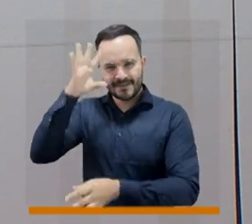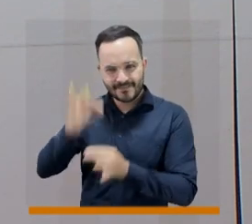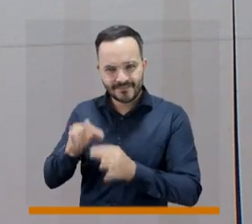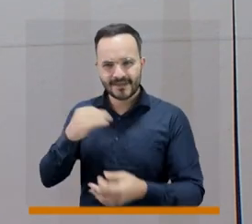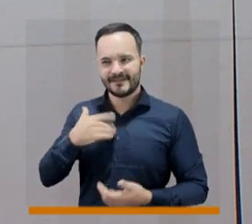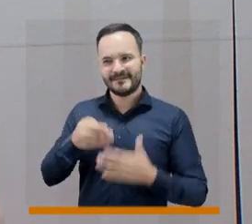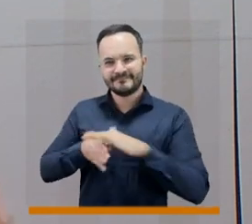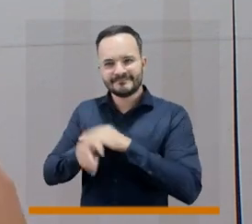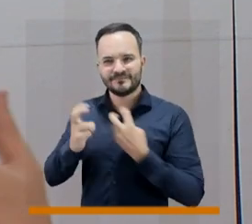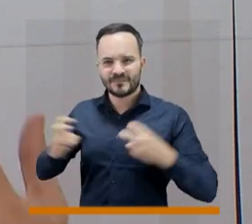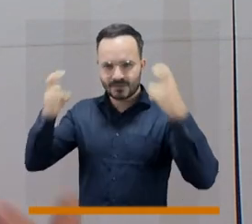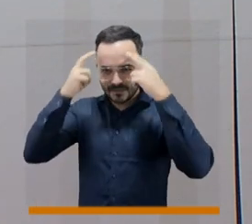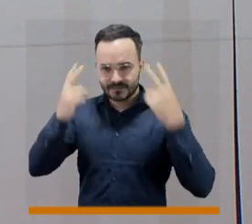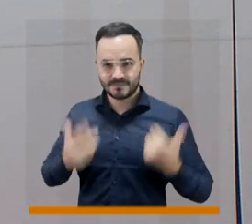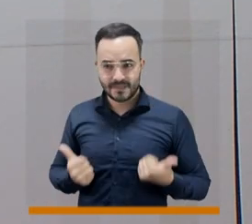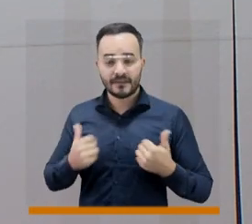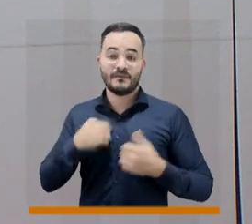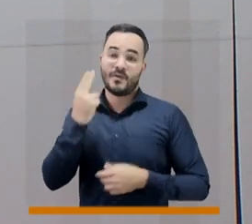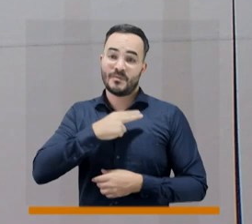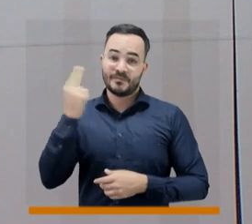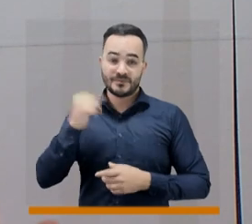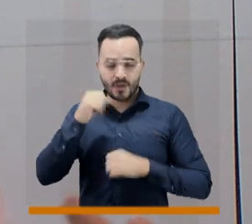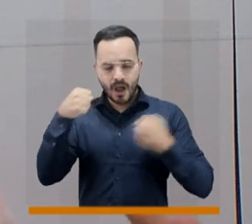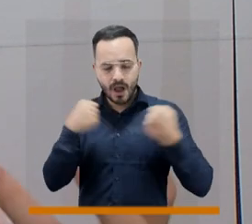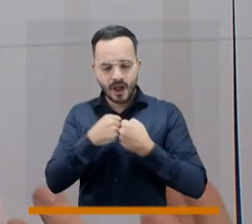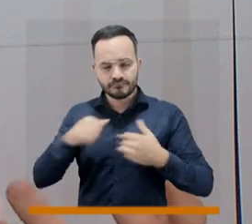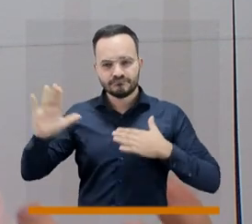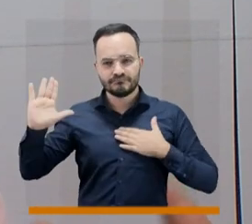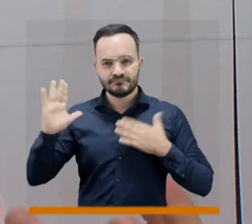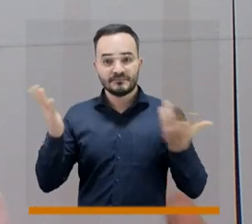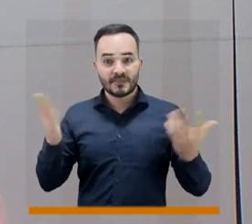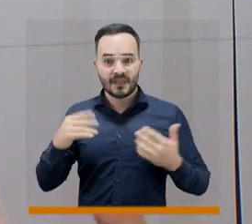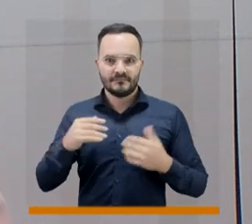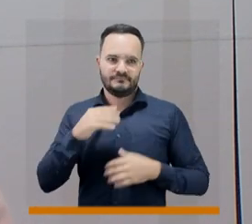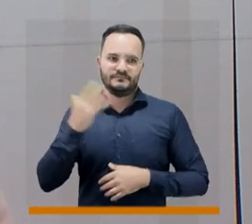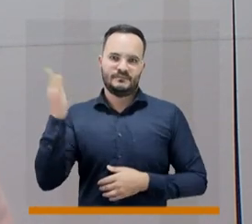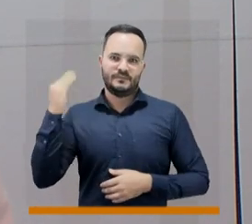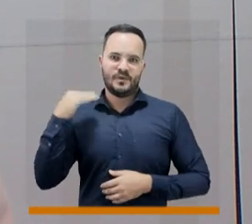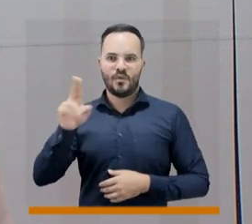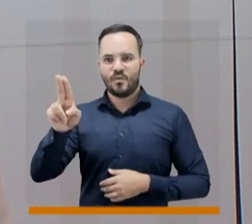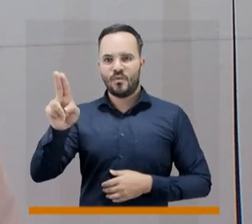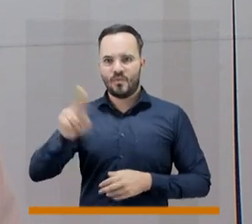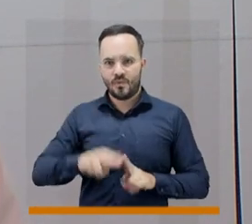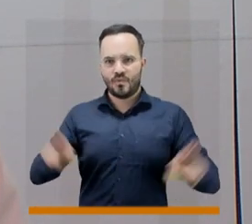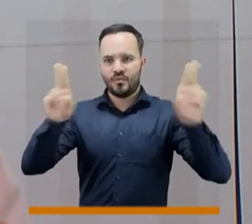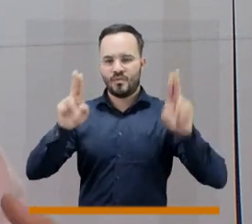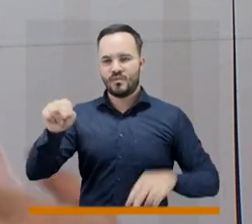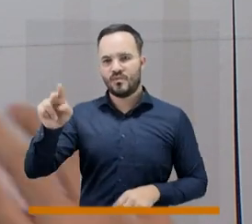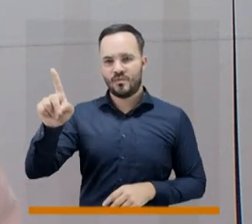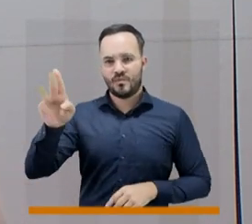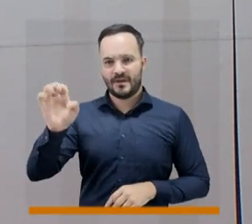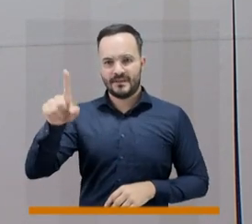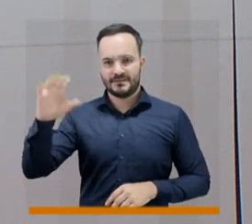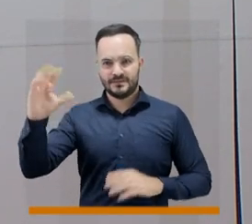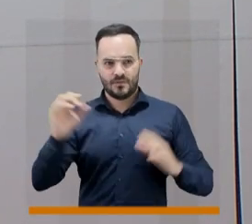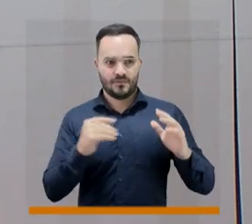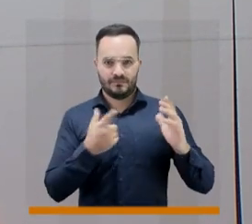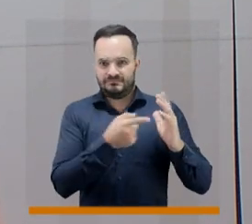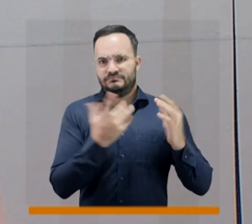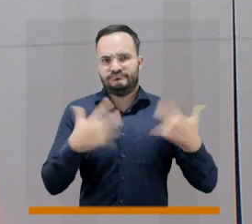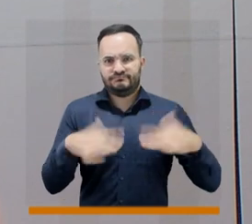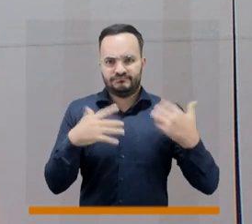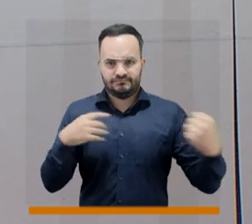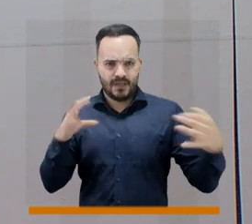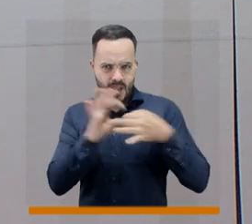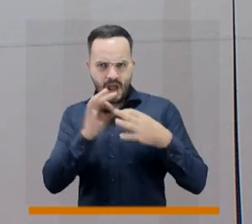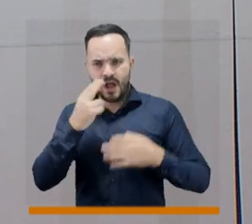esperanza como biblioteca pública, que además fue un compromiso internacional con la UNESCO por allá hace 70 años, pues